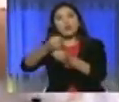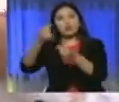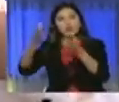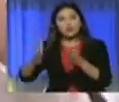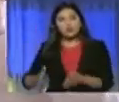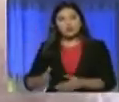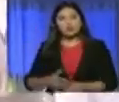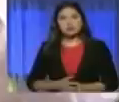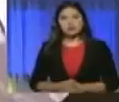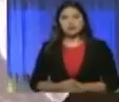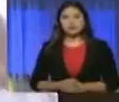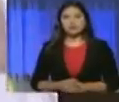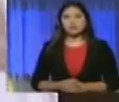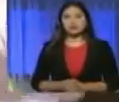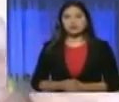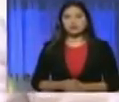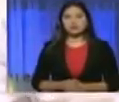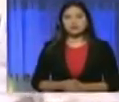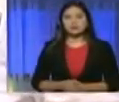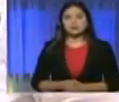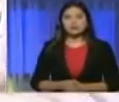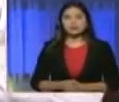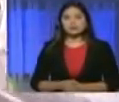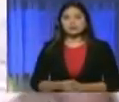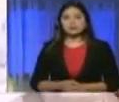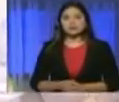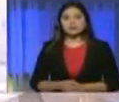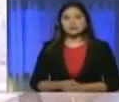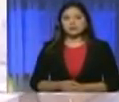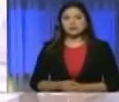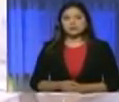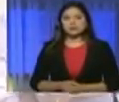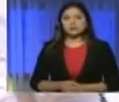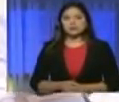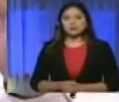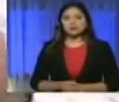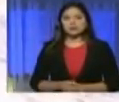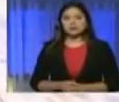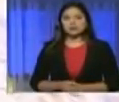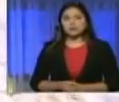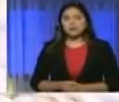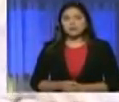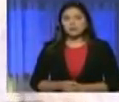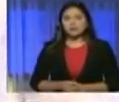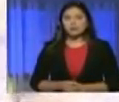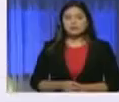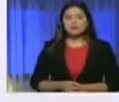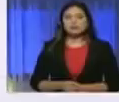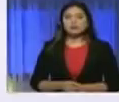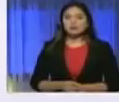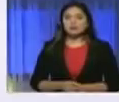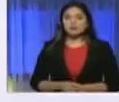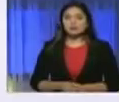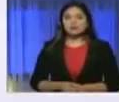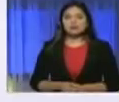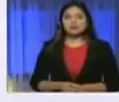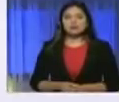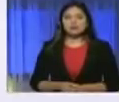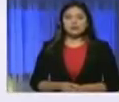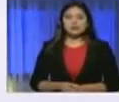y las trabajadoras, que la revolución ha puesto fin, ha terminado con ese chantaje. ¿Tú sabes qué, Francisco,